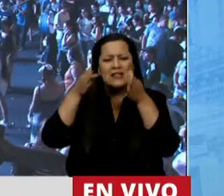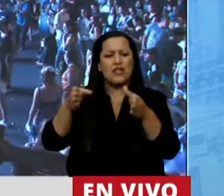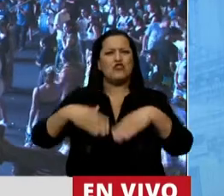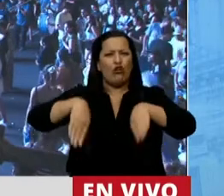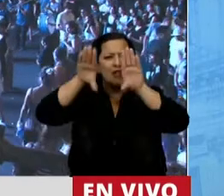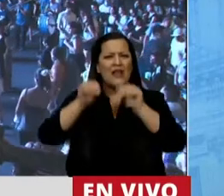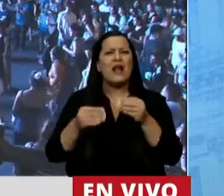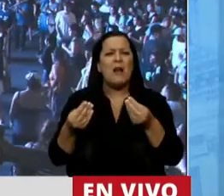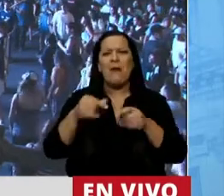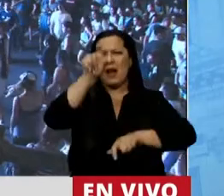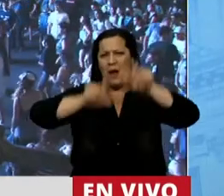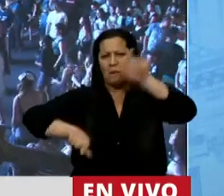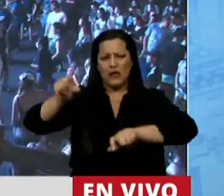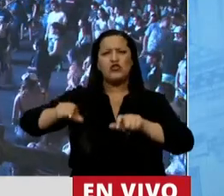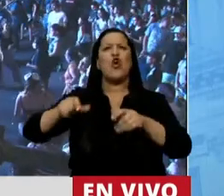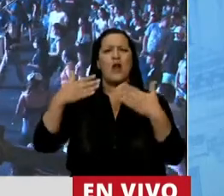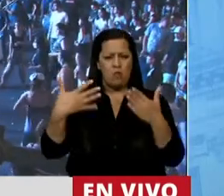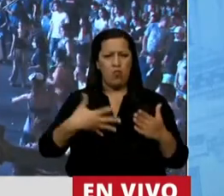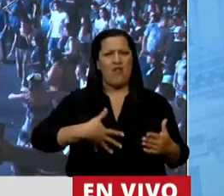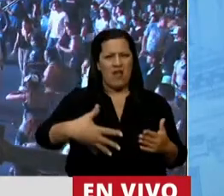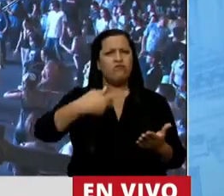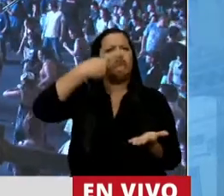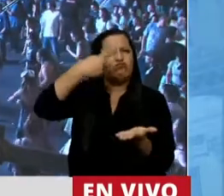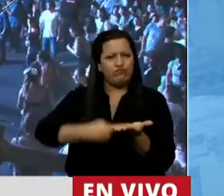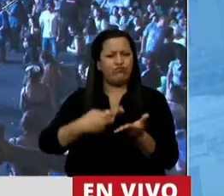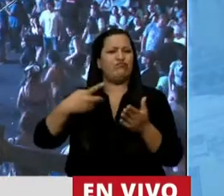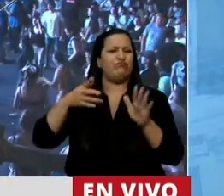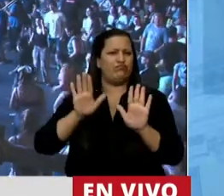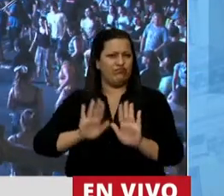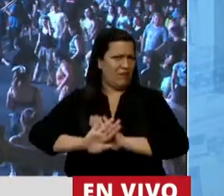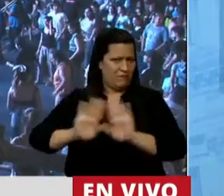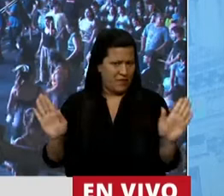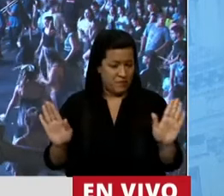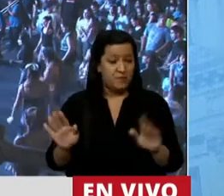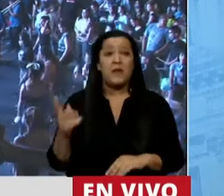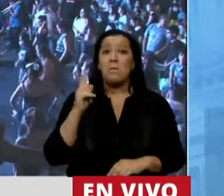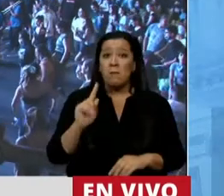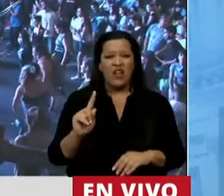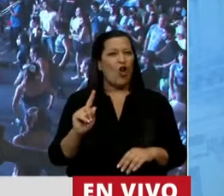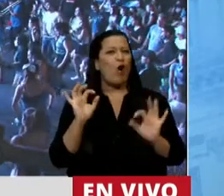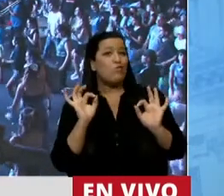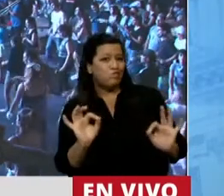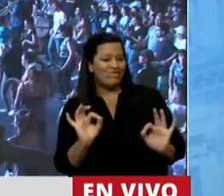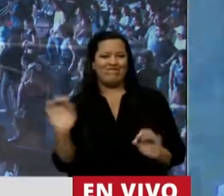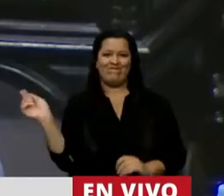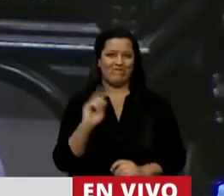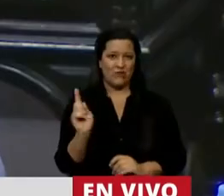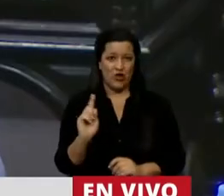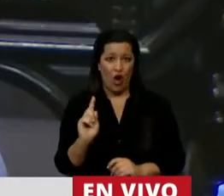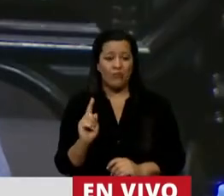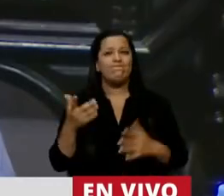de Personas con Derecho a la Interrupción Legal del Embarazo. Sin embargo, no fue suficiente.